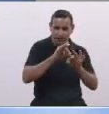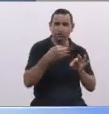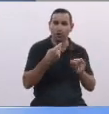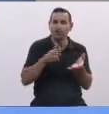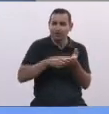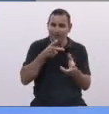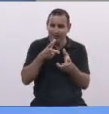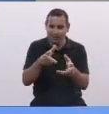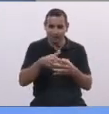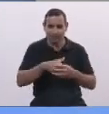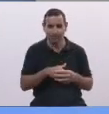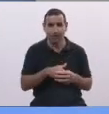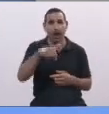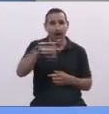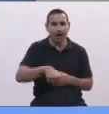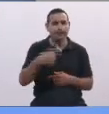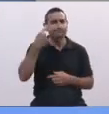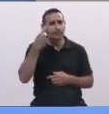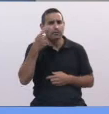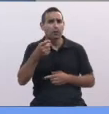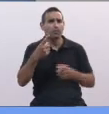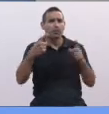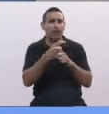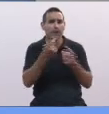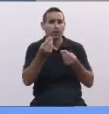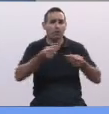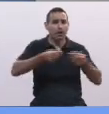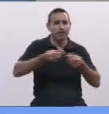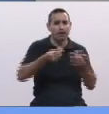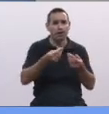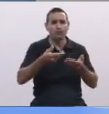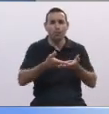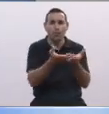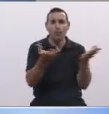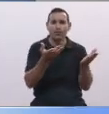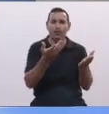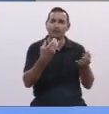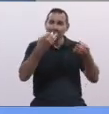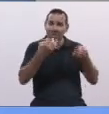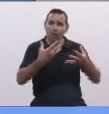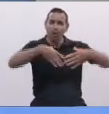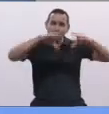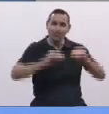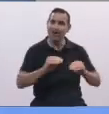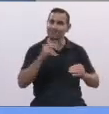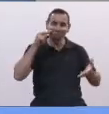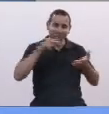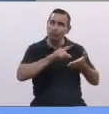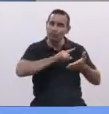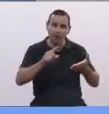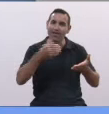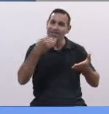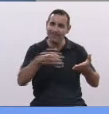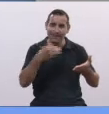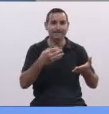proyecto, que estamos mirando la problemática de las cuentas públicas en forma parcial y debemos